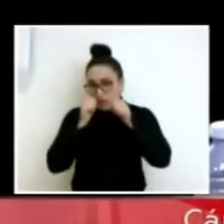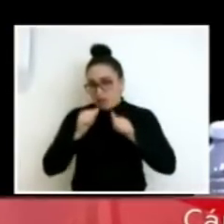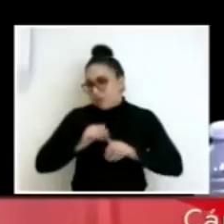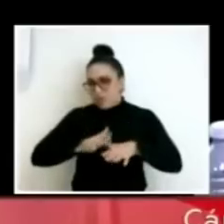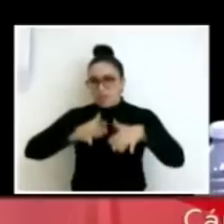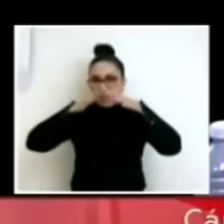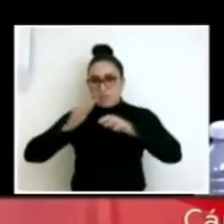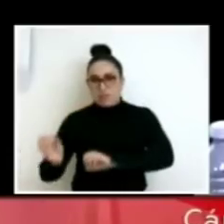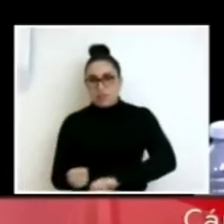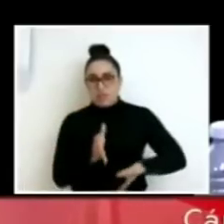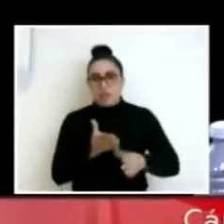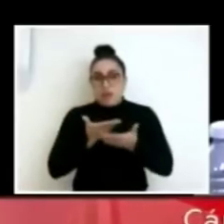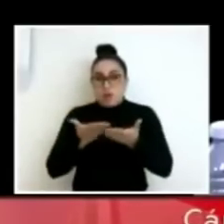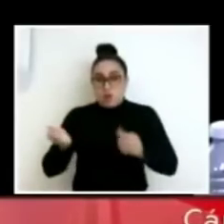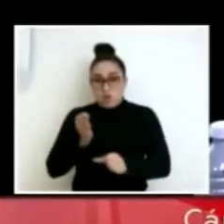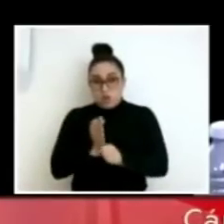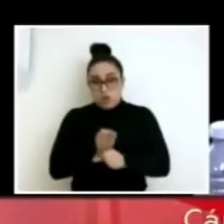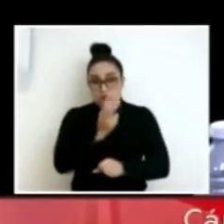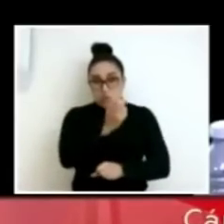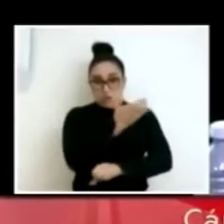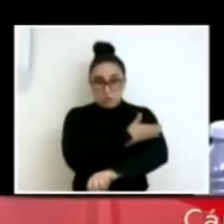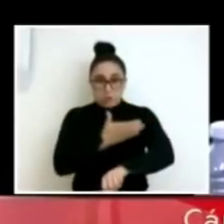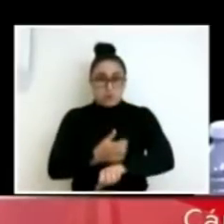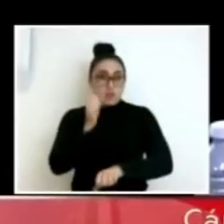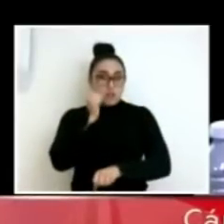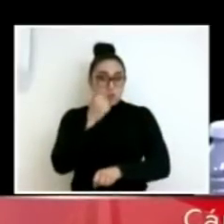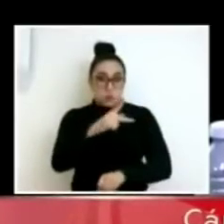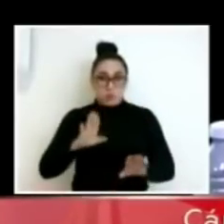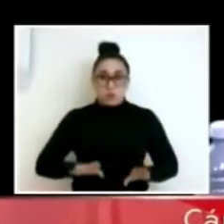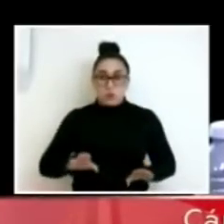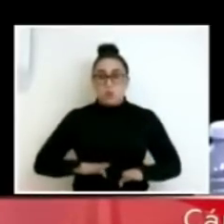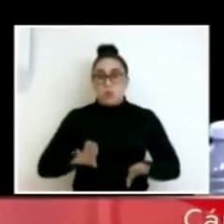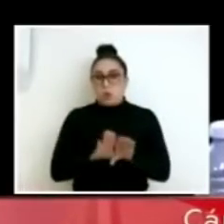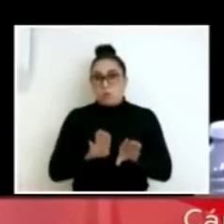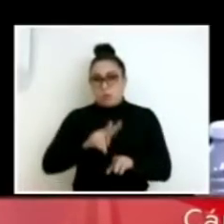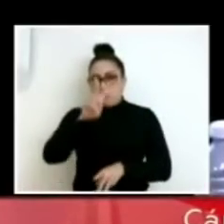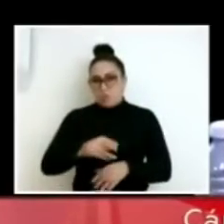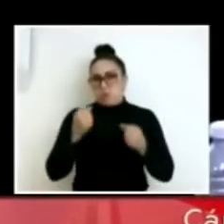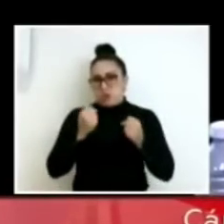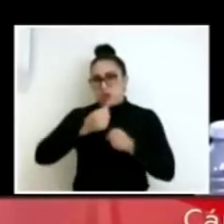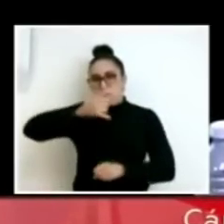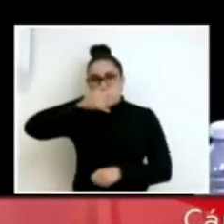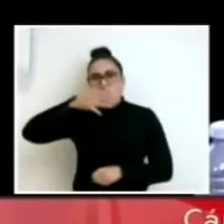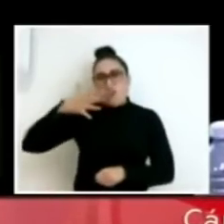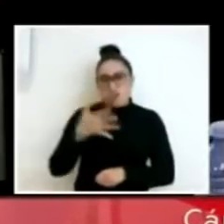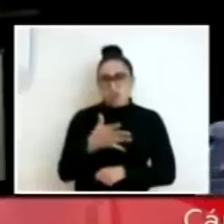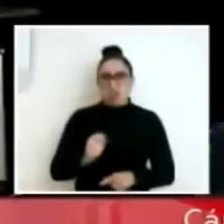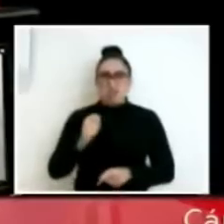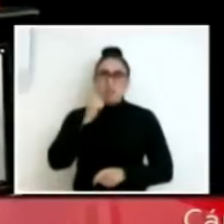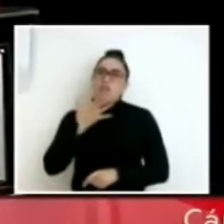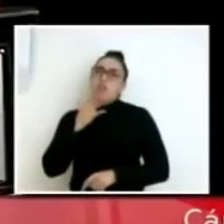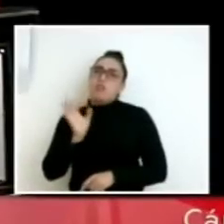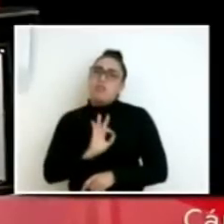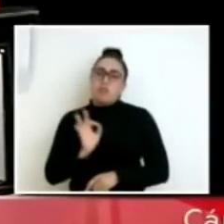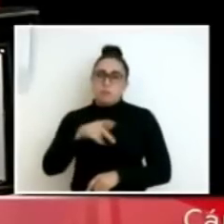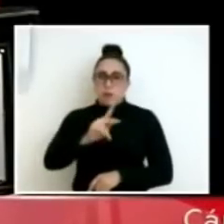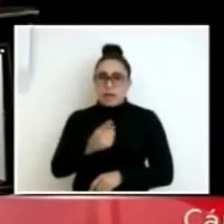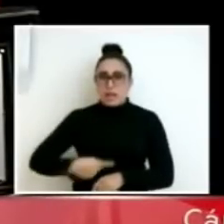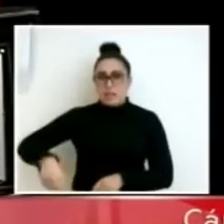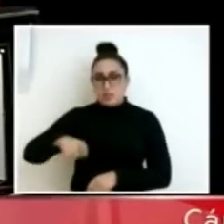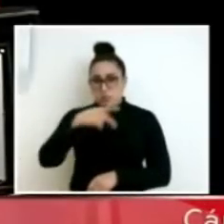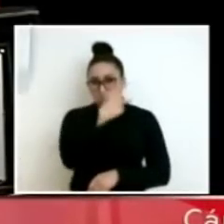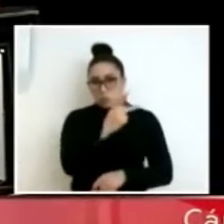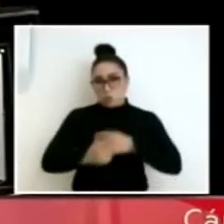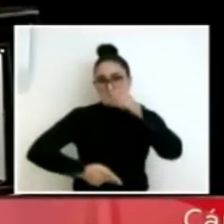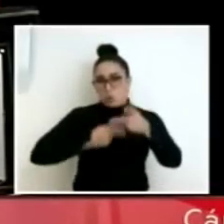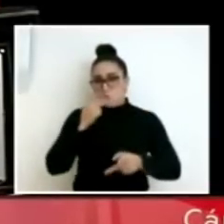se han comportado de la manera más deleznable, más cobarde, más violenta, y México, a pesar de su discurso